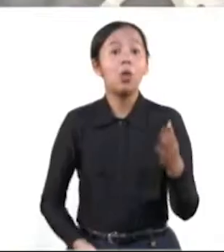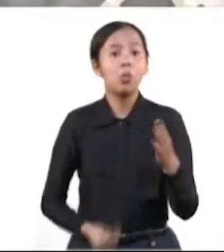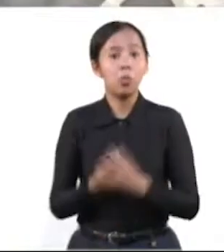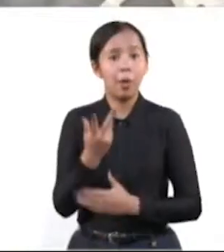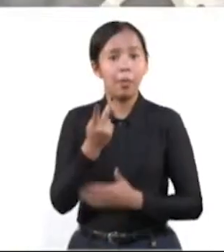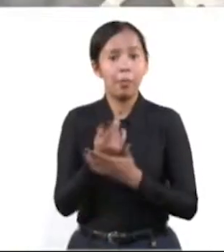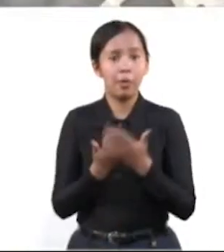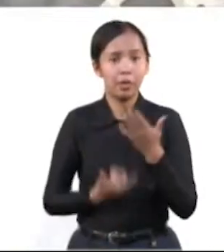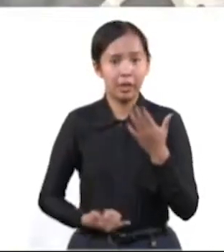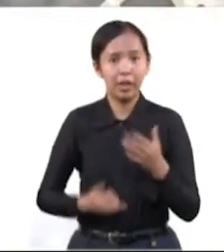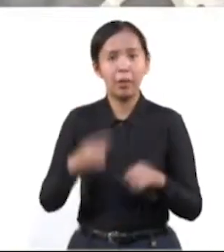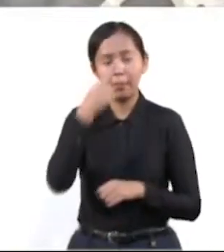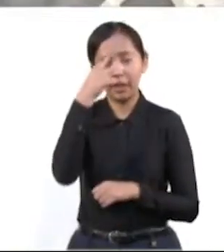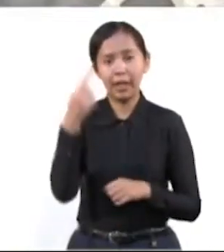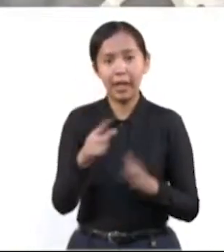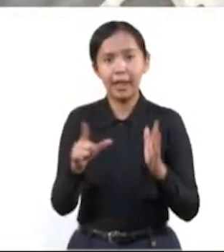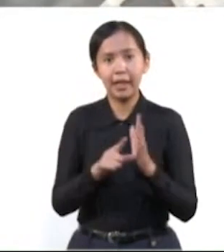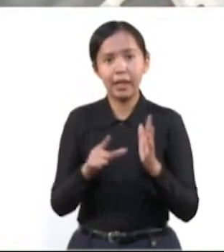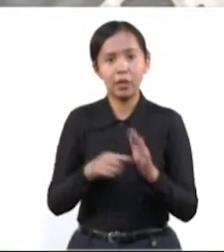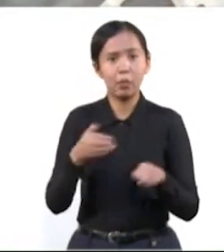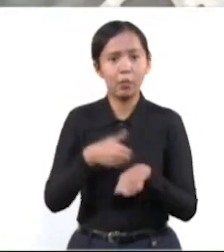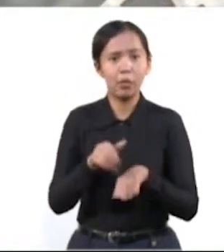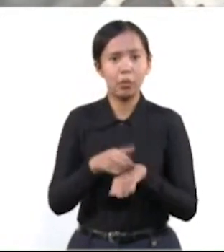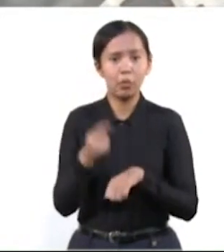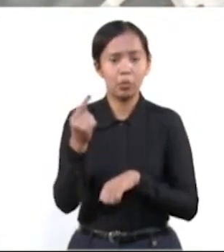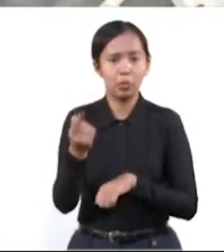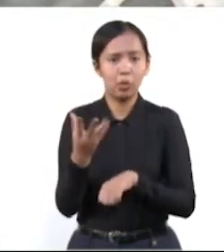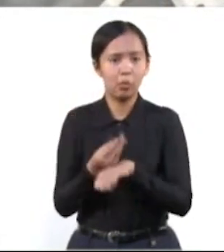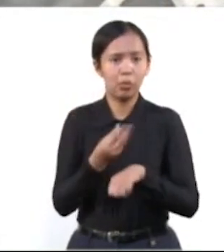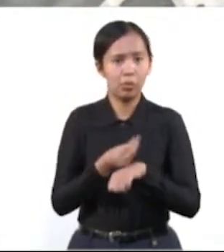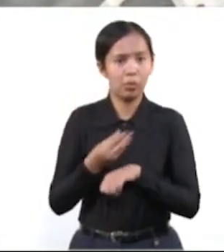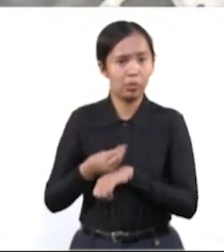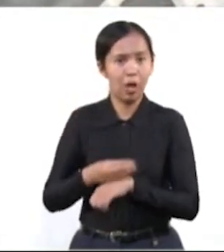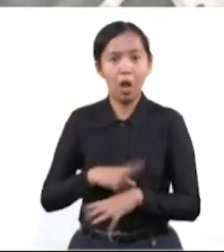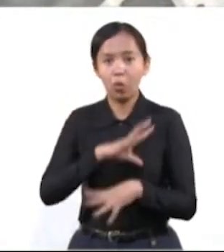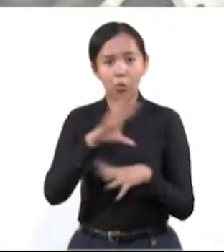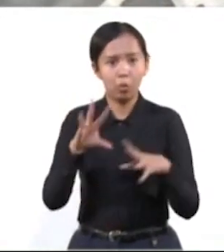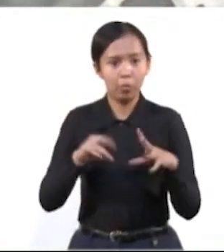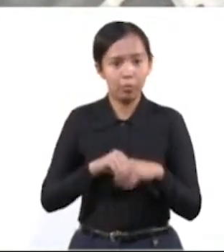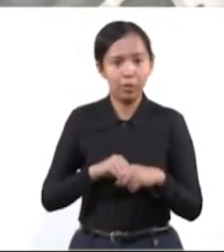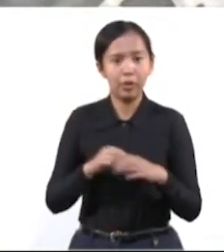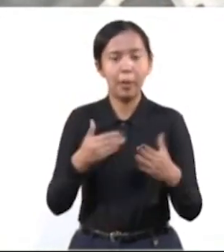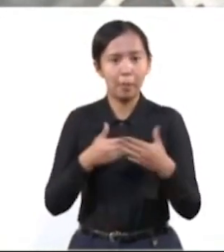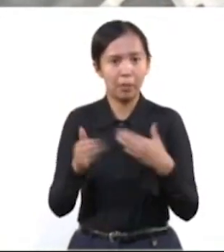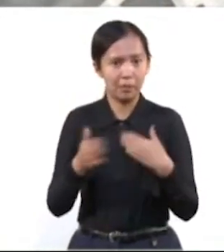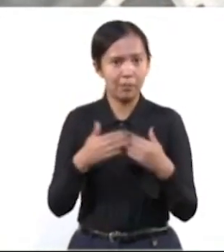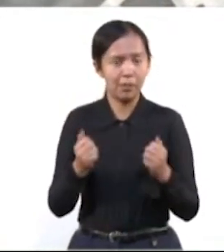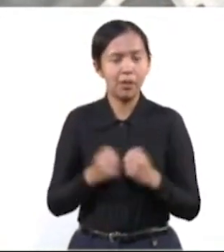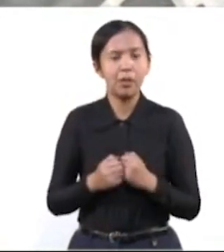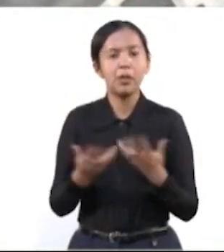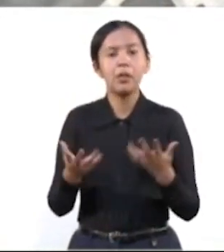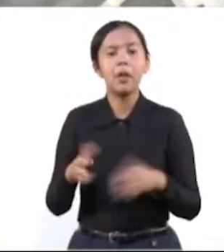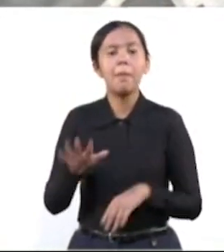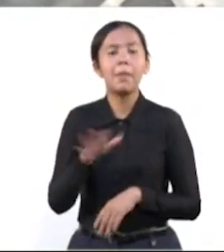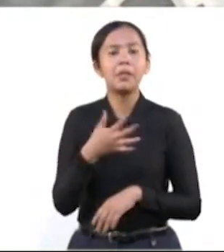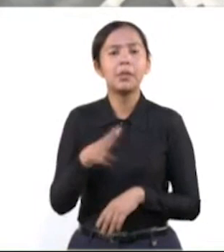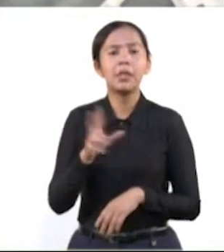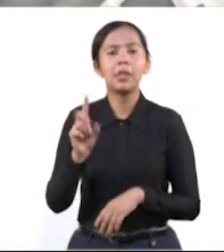de renovación completa de la línea 1, con una inversión pública financiada con un monto de